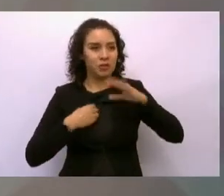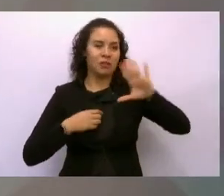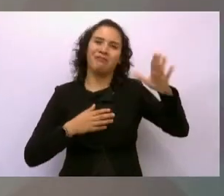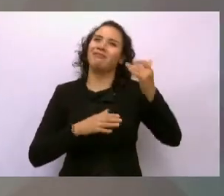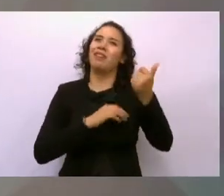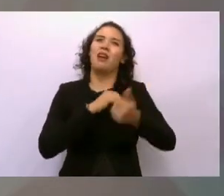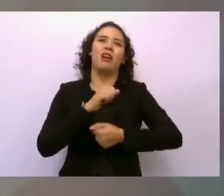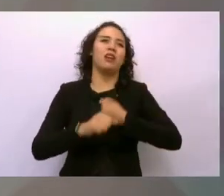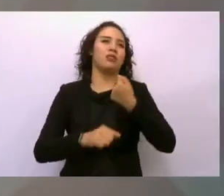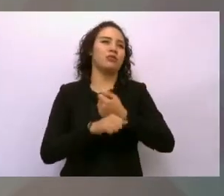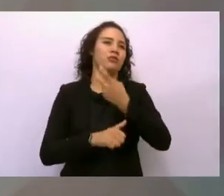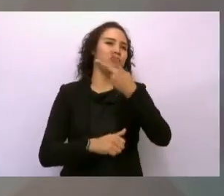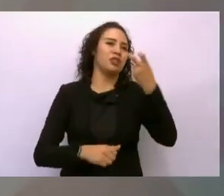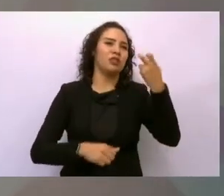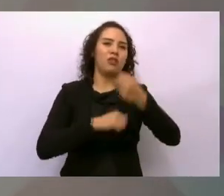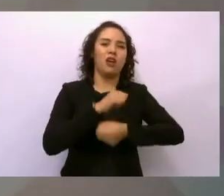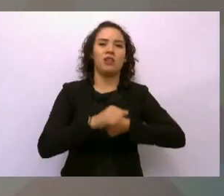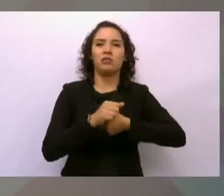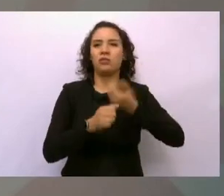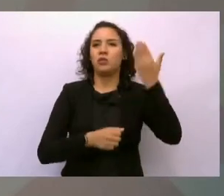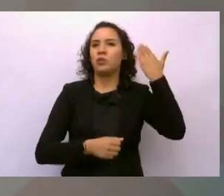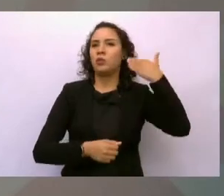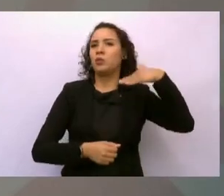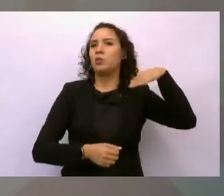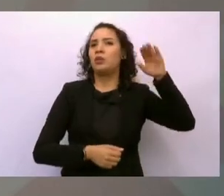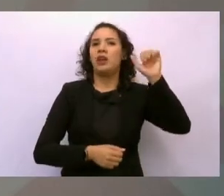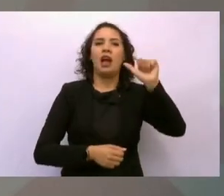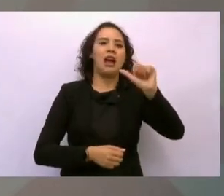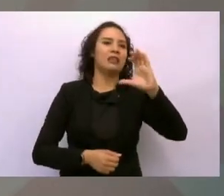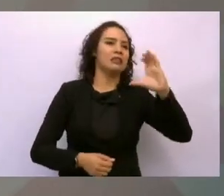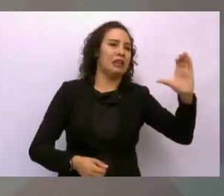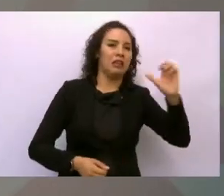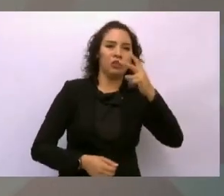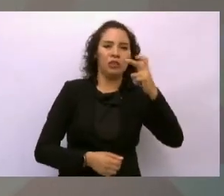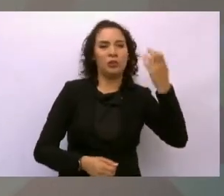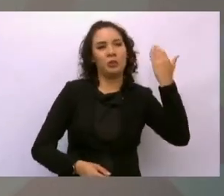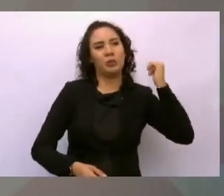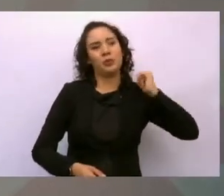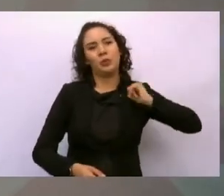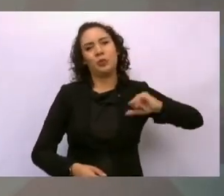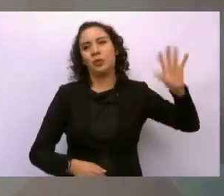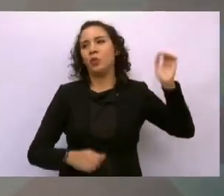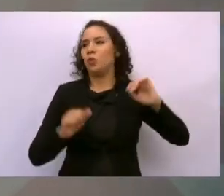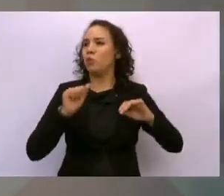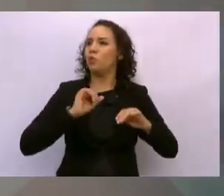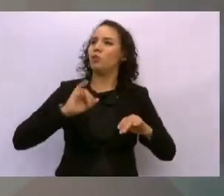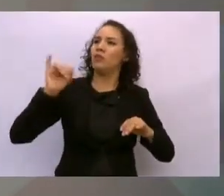200 años antes de la era cristiana o